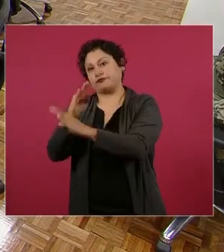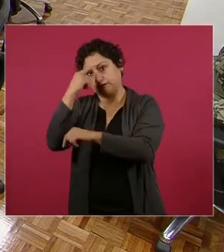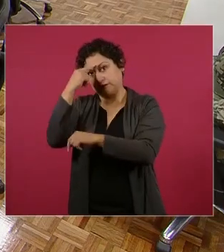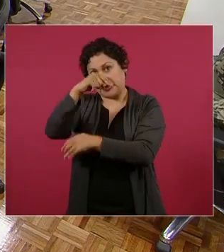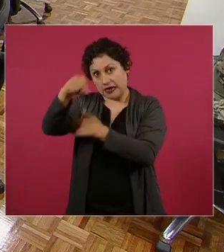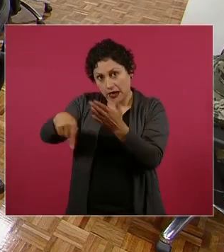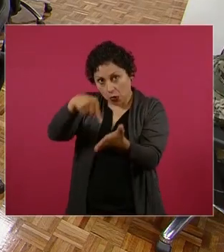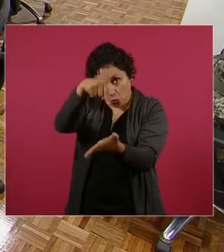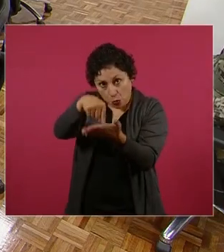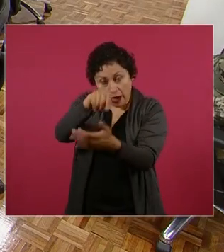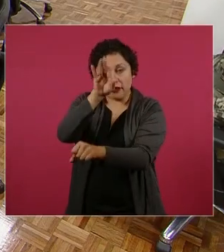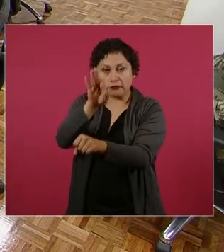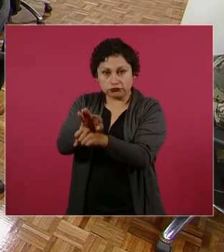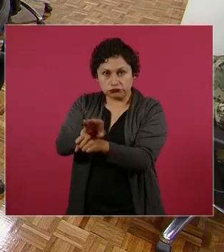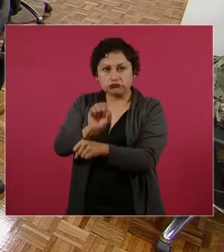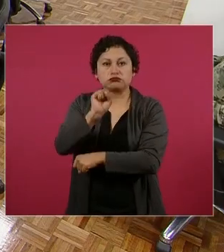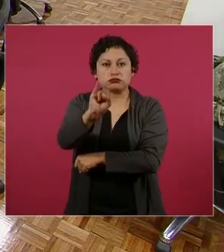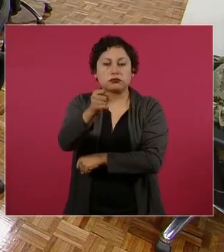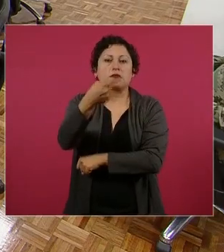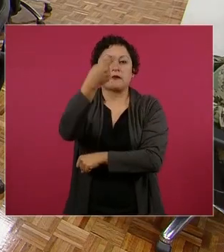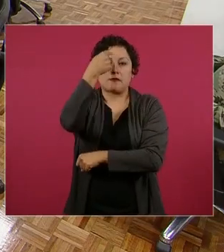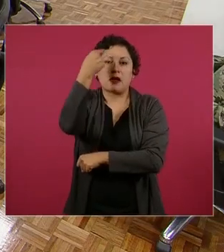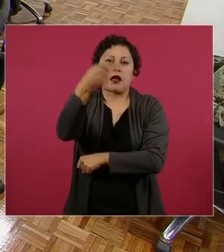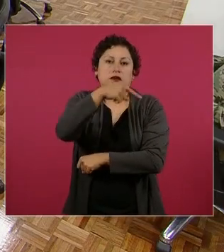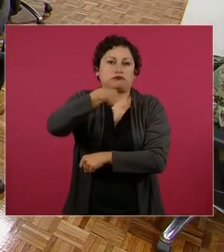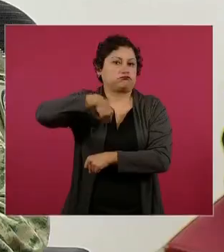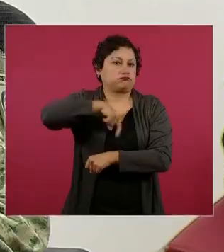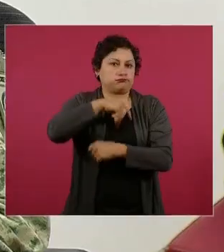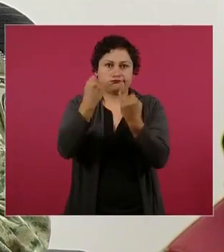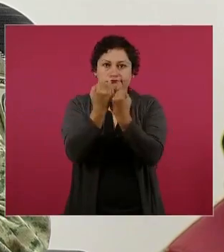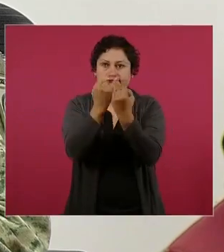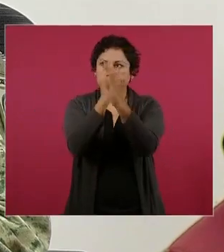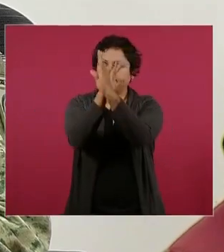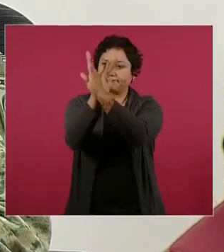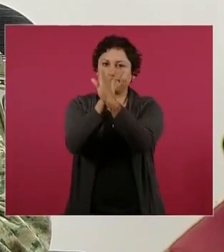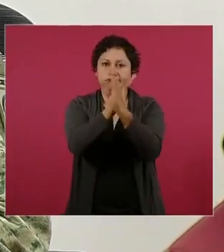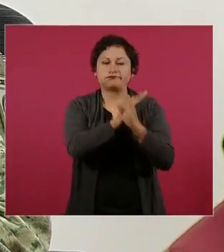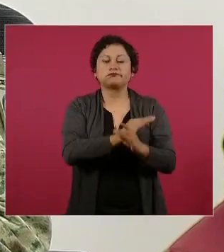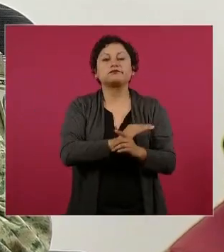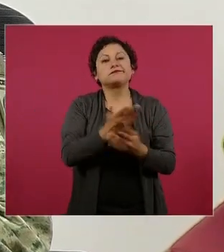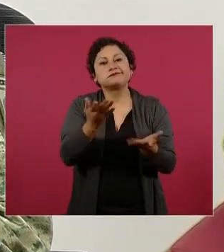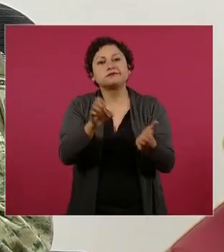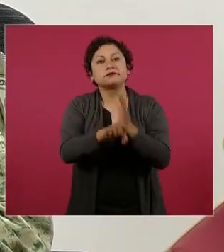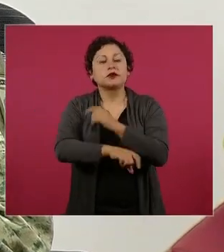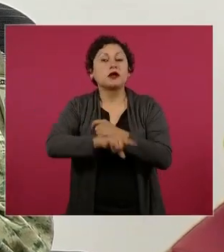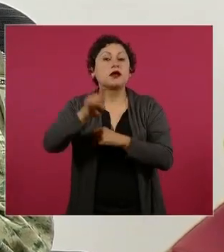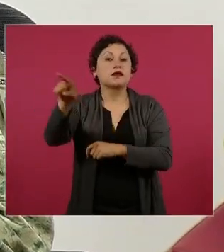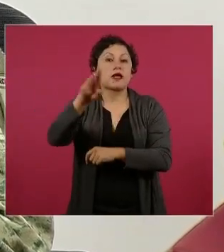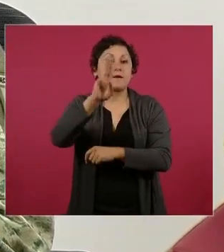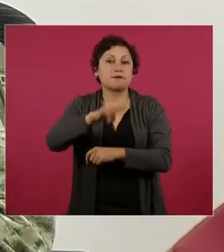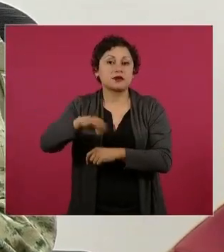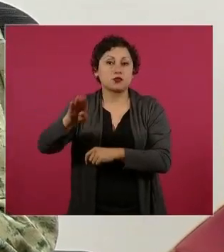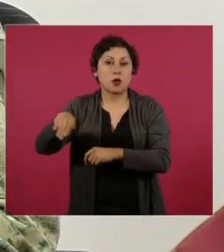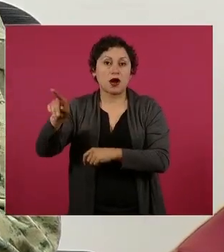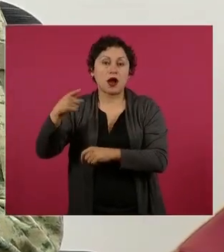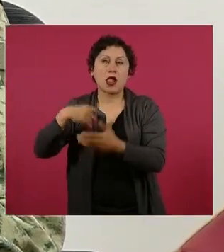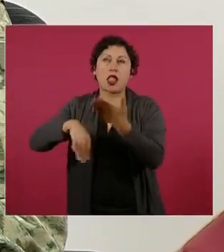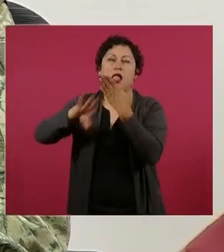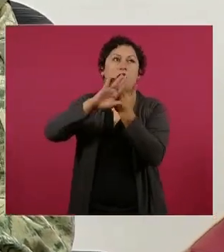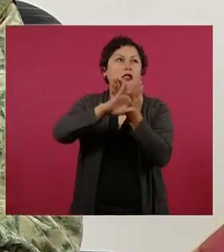En Michoacán es donde hemos tenido algunas agresiones de esta naturaleza y donde nuestro personal